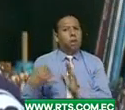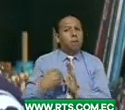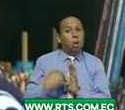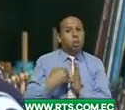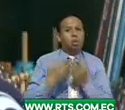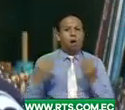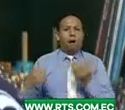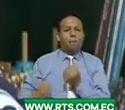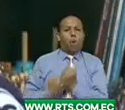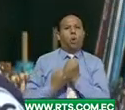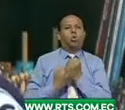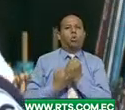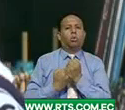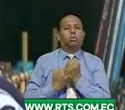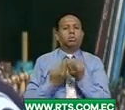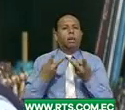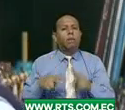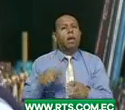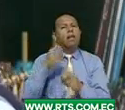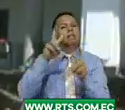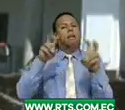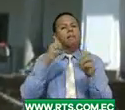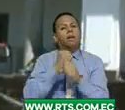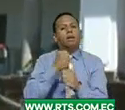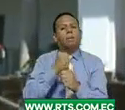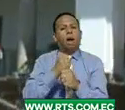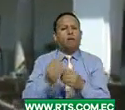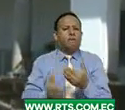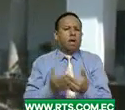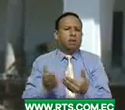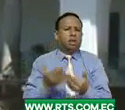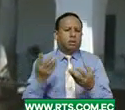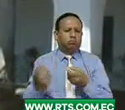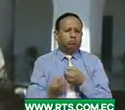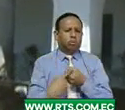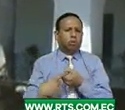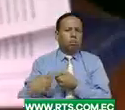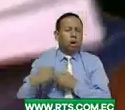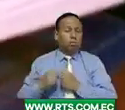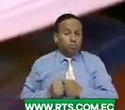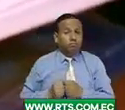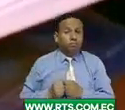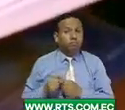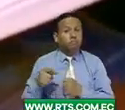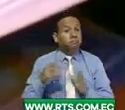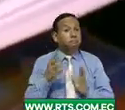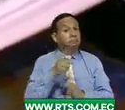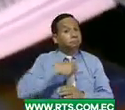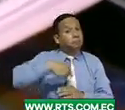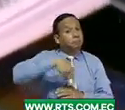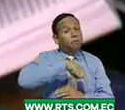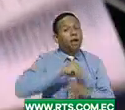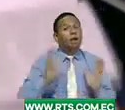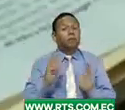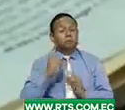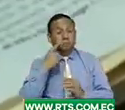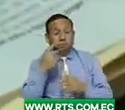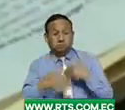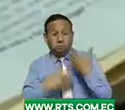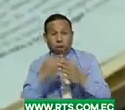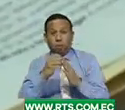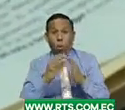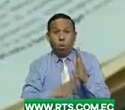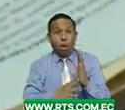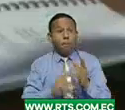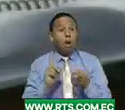que también un régimen laboral simple. El Ejecutivo espera aprobar este proyecto hasta finales de noviembre, con el objetivo de